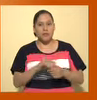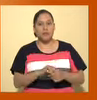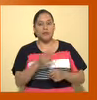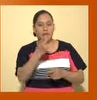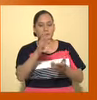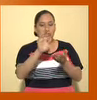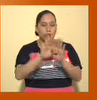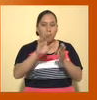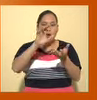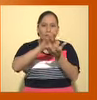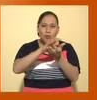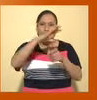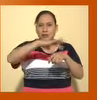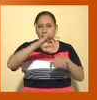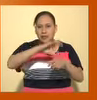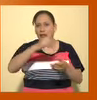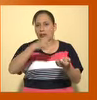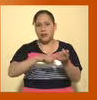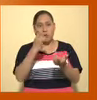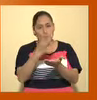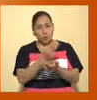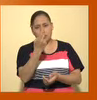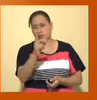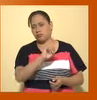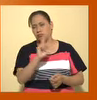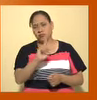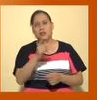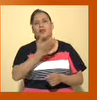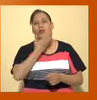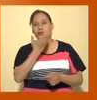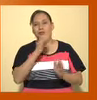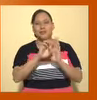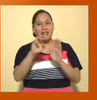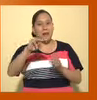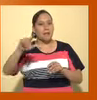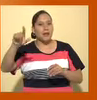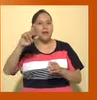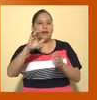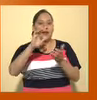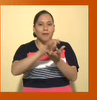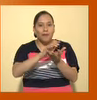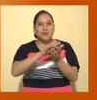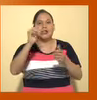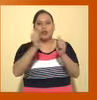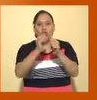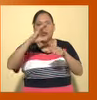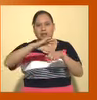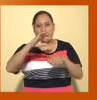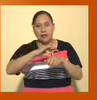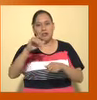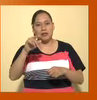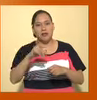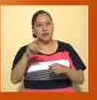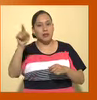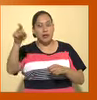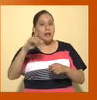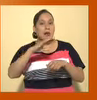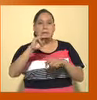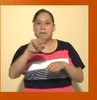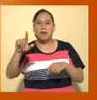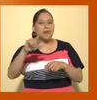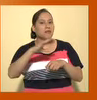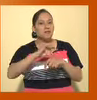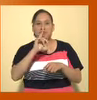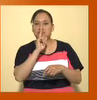de carne. No, además, estamos acostumbrados, ¿no? Como Miguel, por ejemplo. Ajá. No Miguel come, es vegetariano. No come nada de carne.